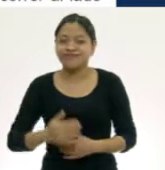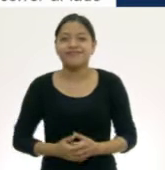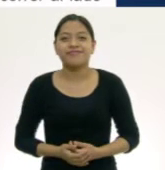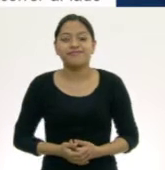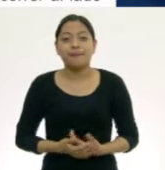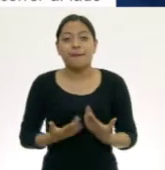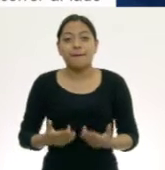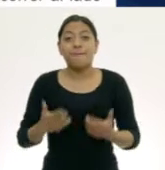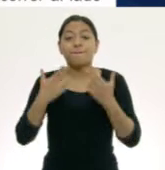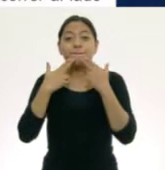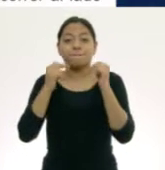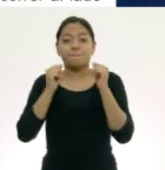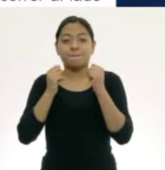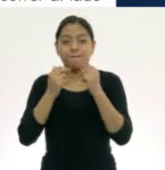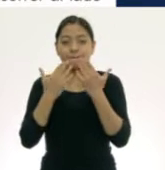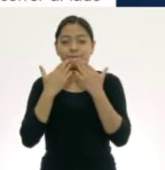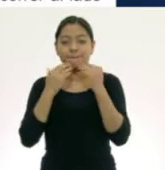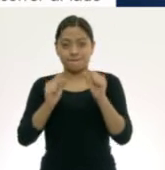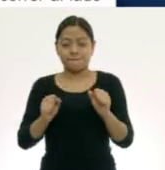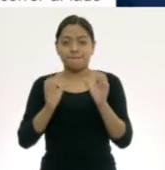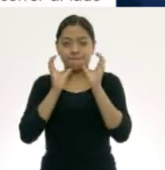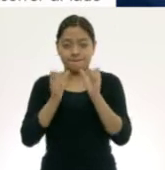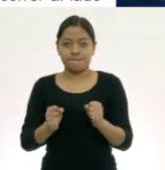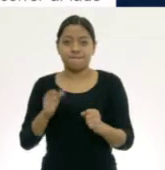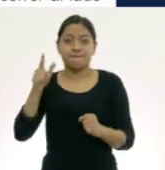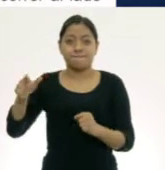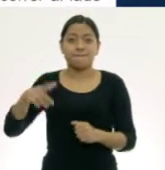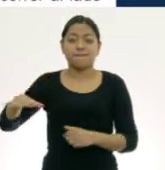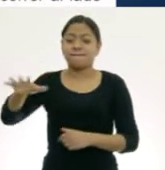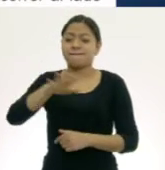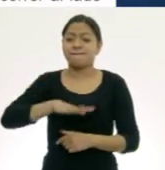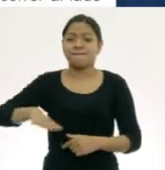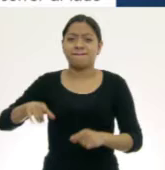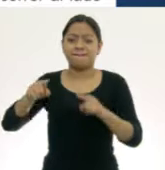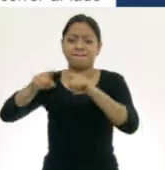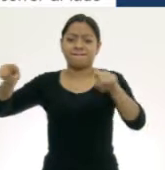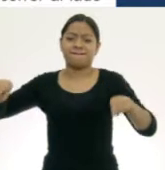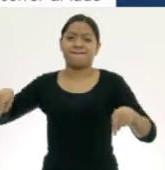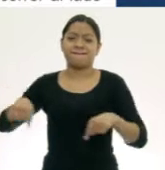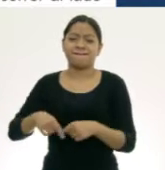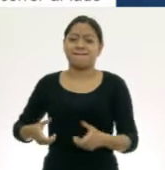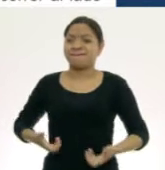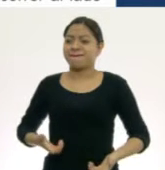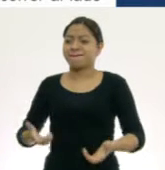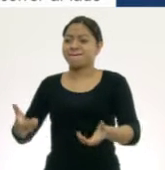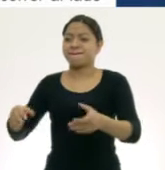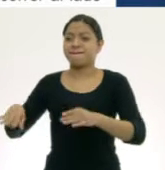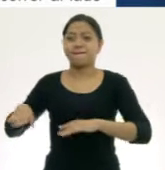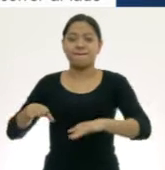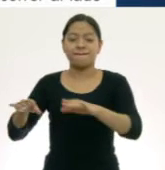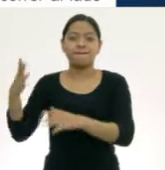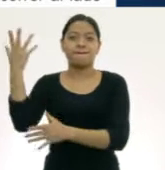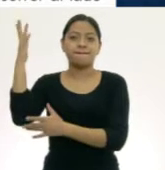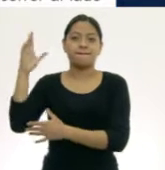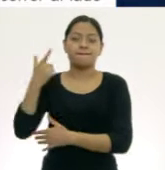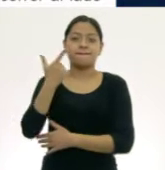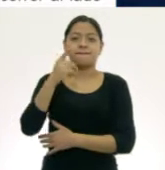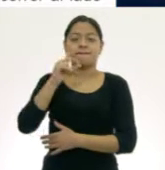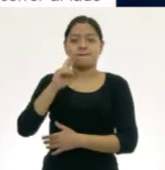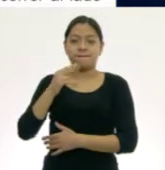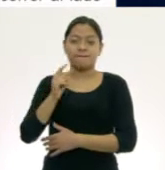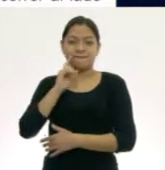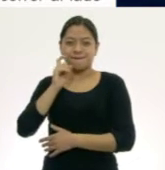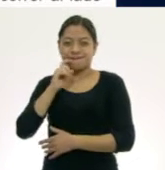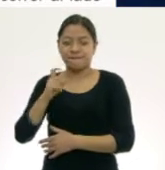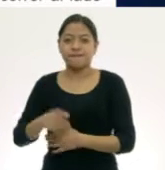La hacienda comprendía muchos miles de hectáreas y todos los caminos estaban bordeados de guayabos. El pueblo y